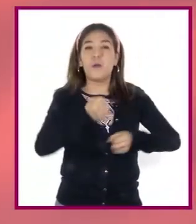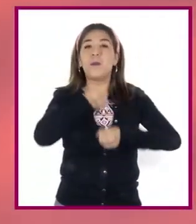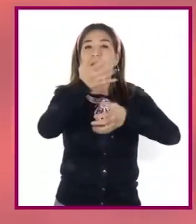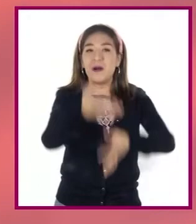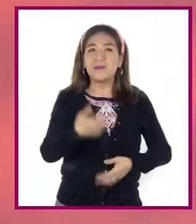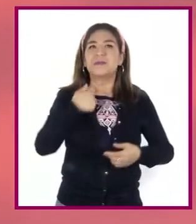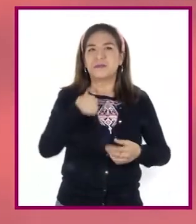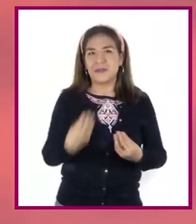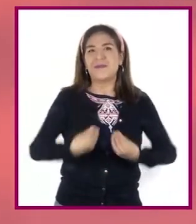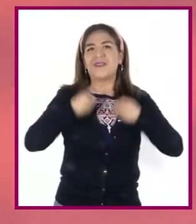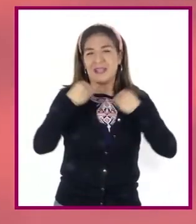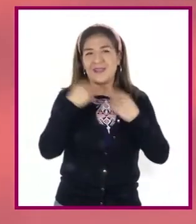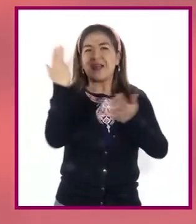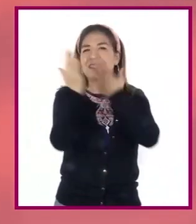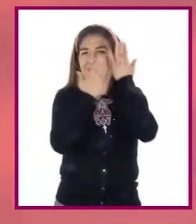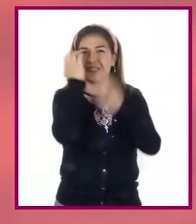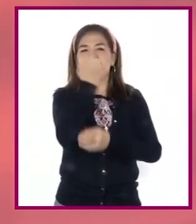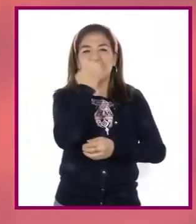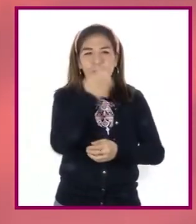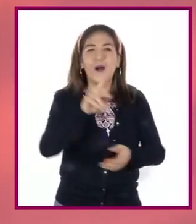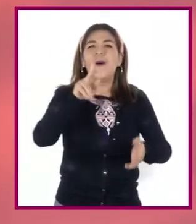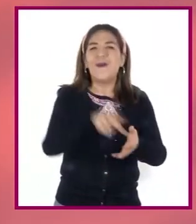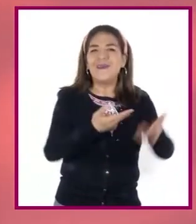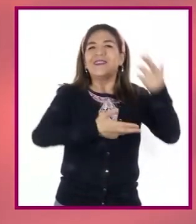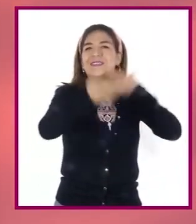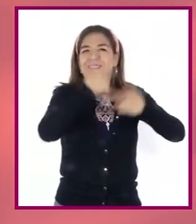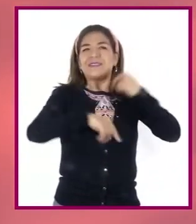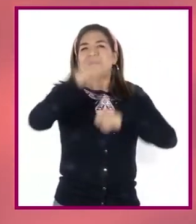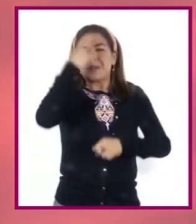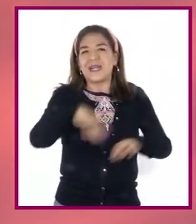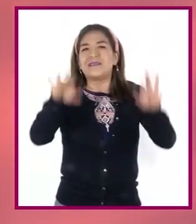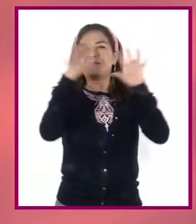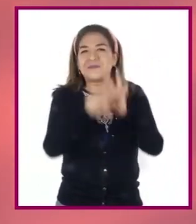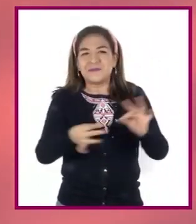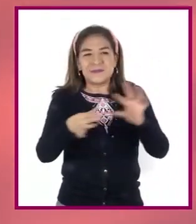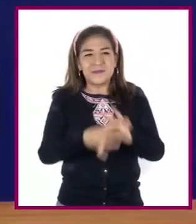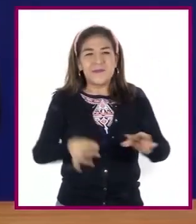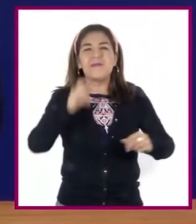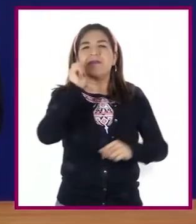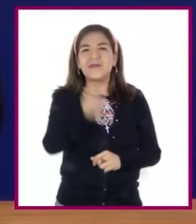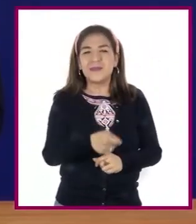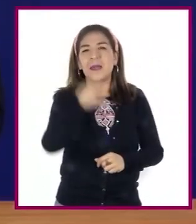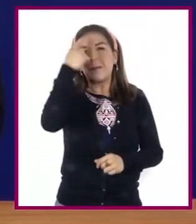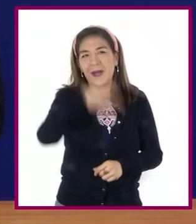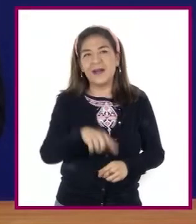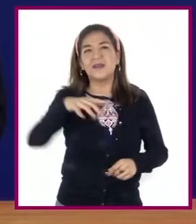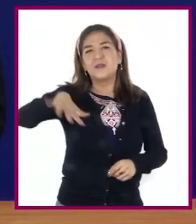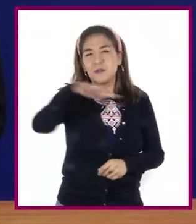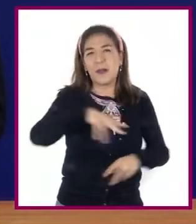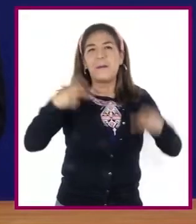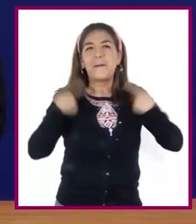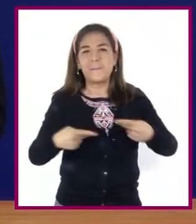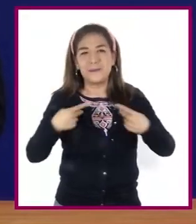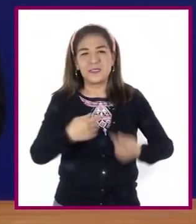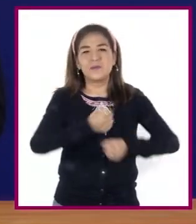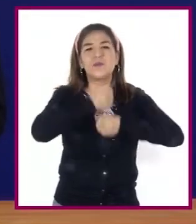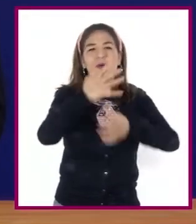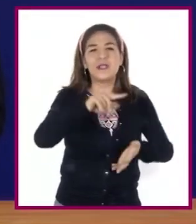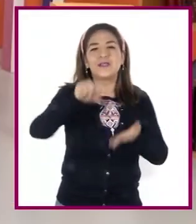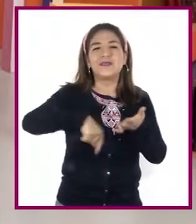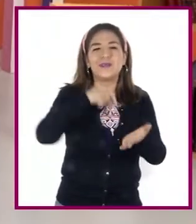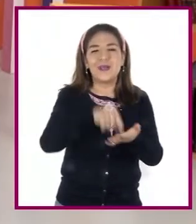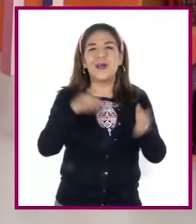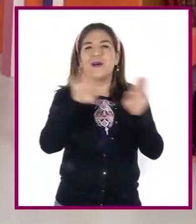mi vida escolar. Y ahora quiero volver a ellos para encontrar las descripciones que hacen las y los poetas de los espacios y